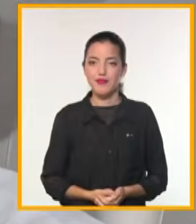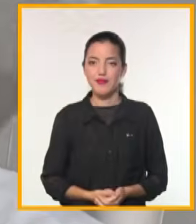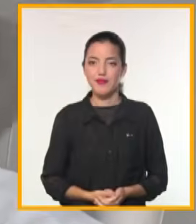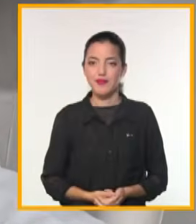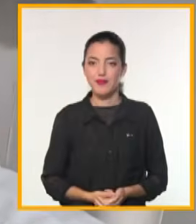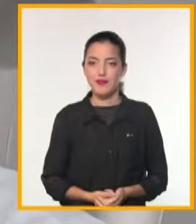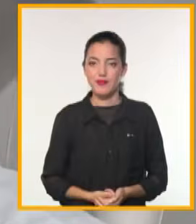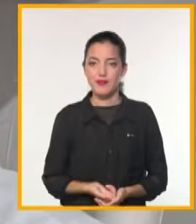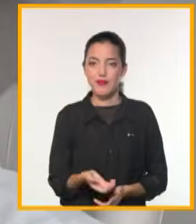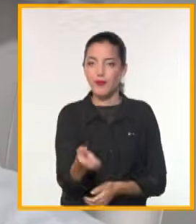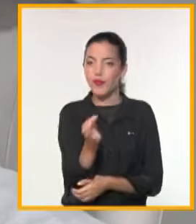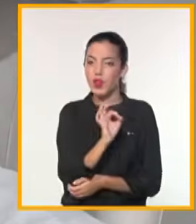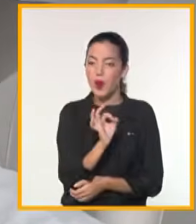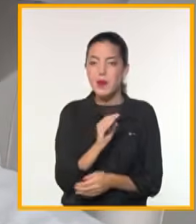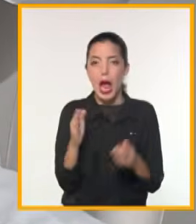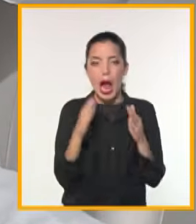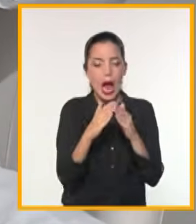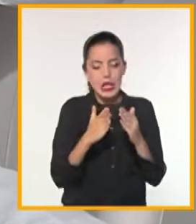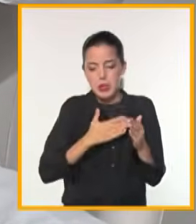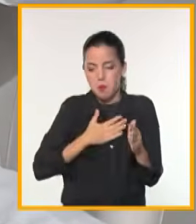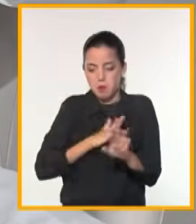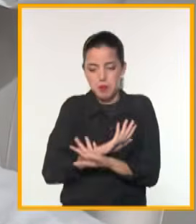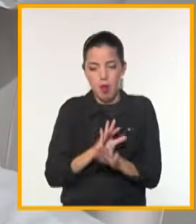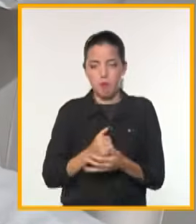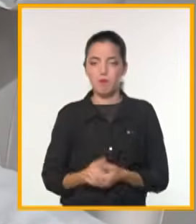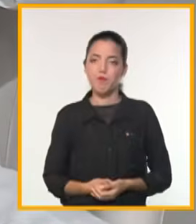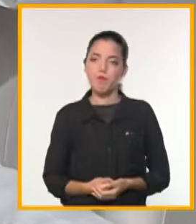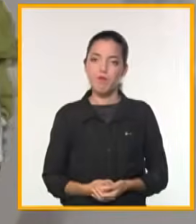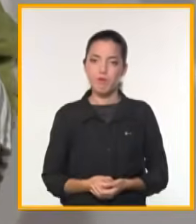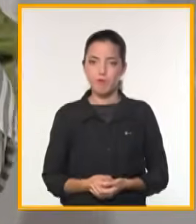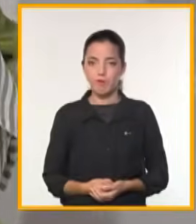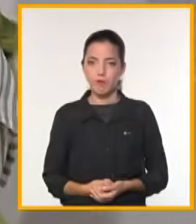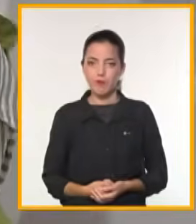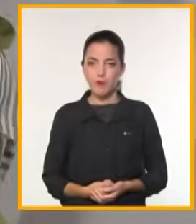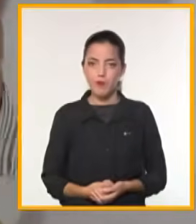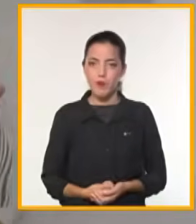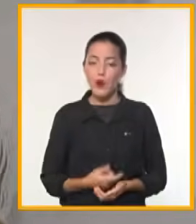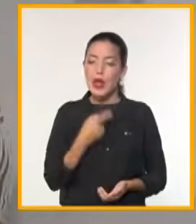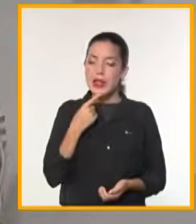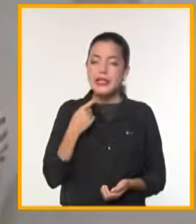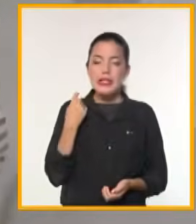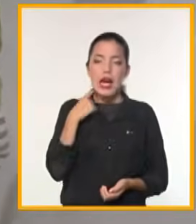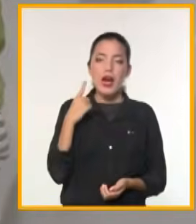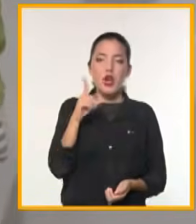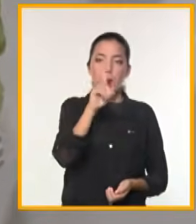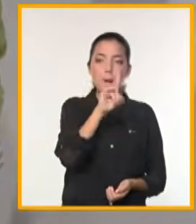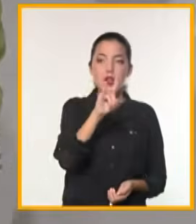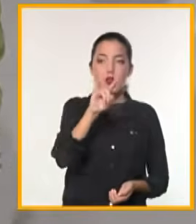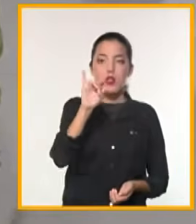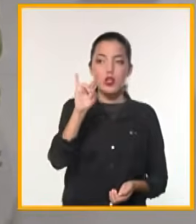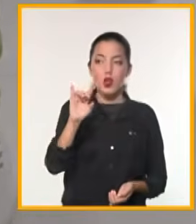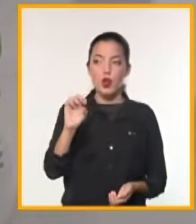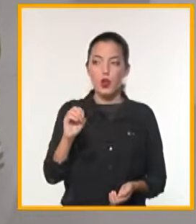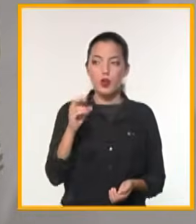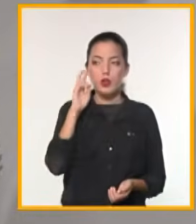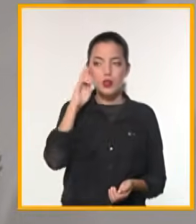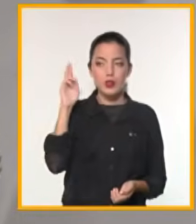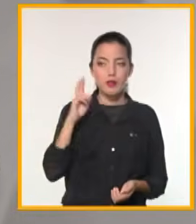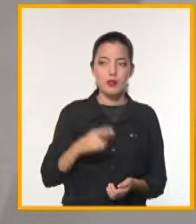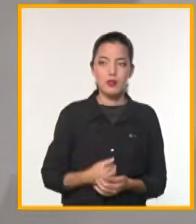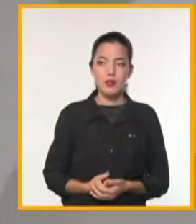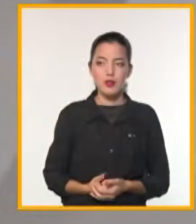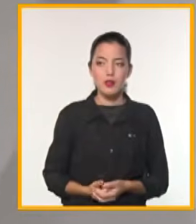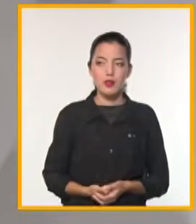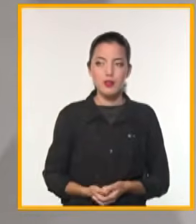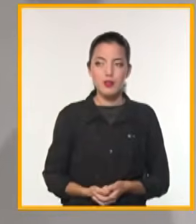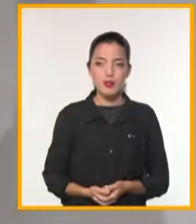ya cada cual tenía su casa. Claro, claro. Jorge decía que en los años 90, recuerdo, los periodistas que me pedían,